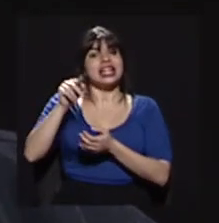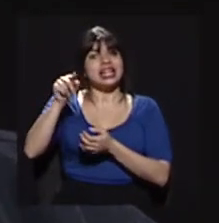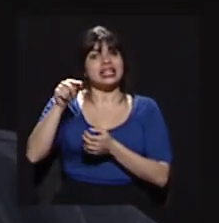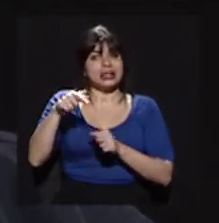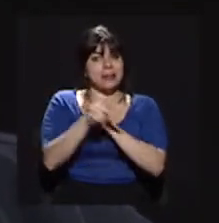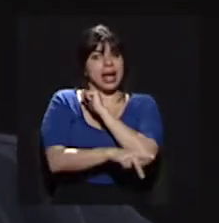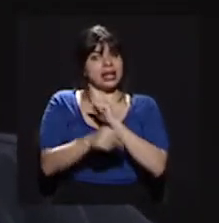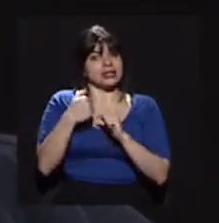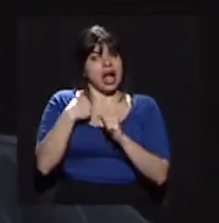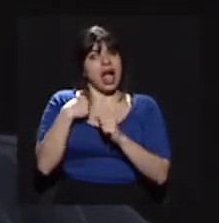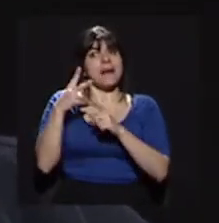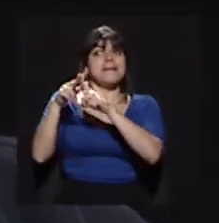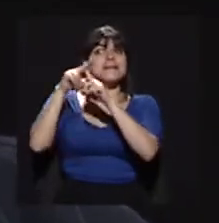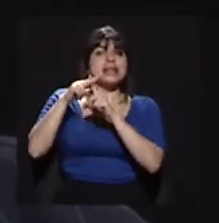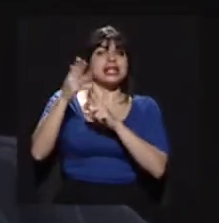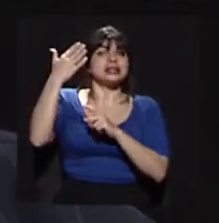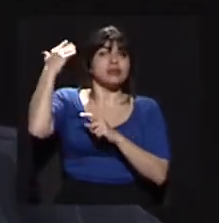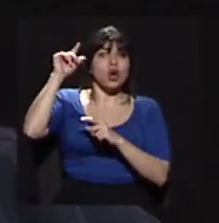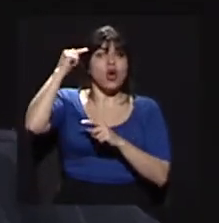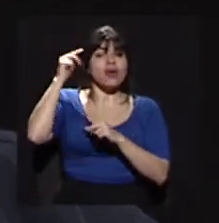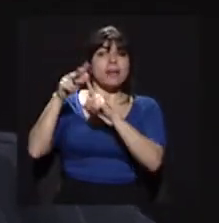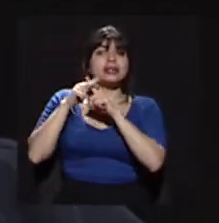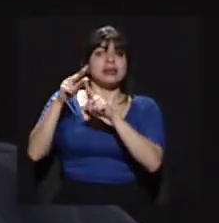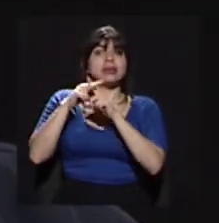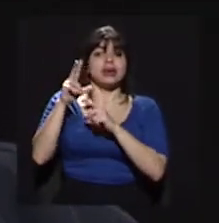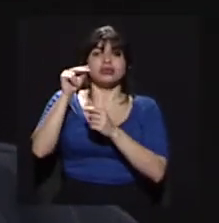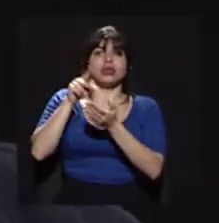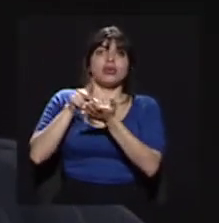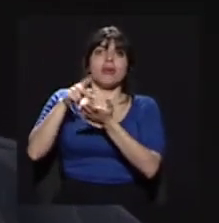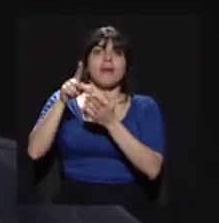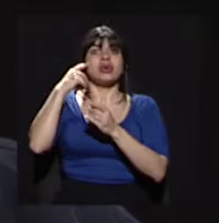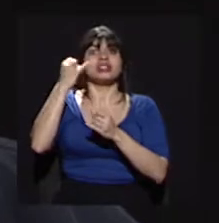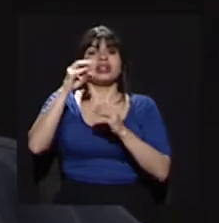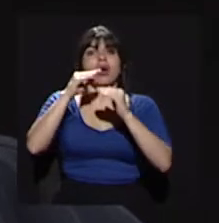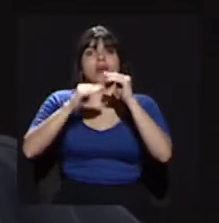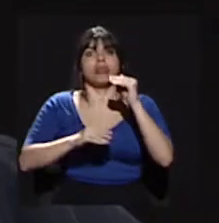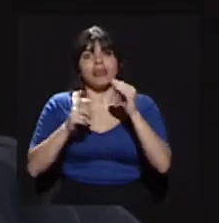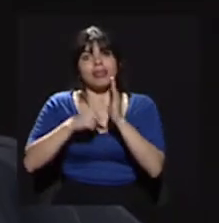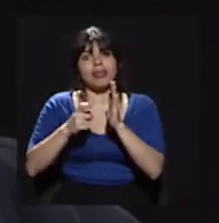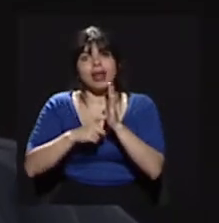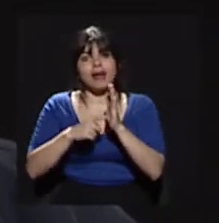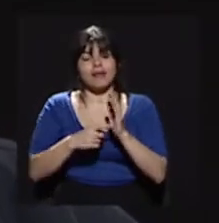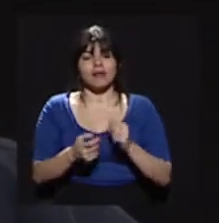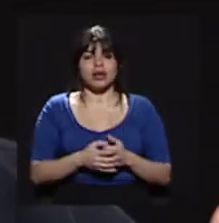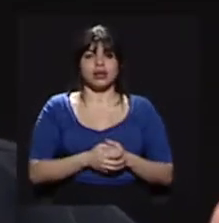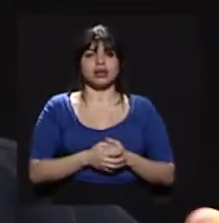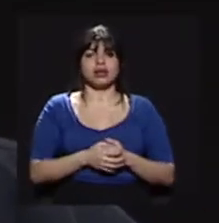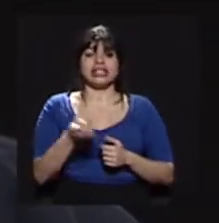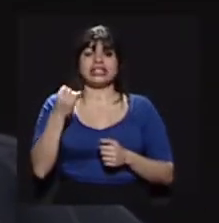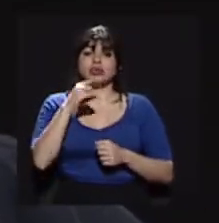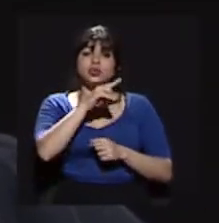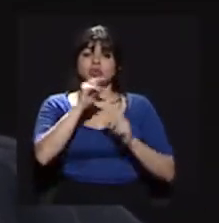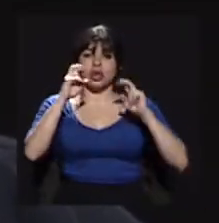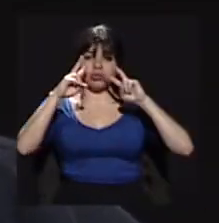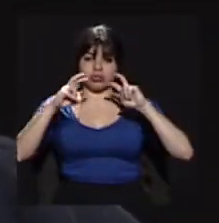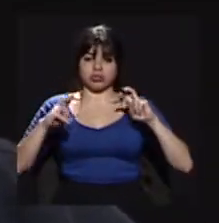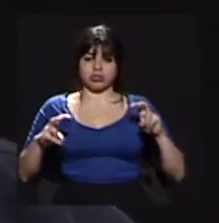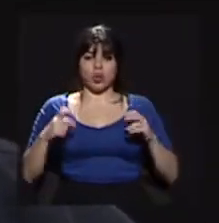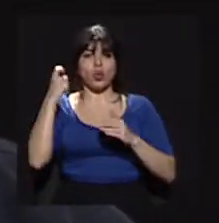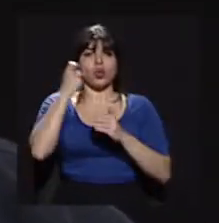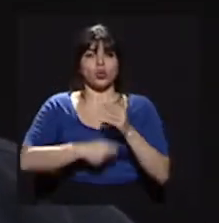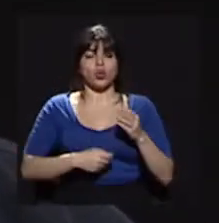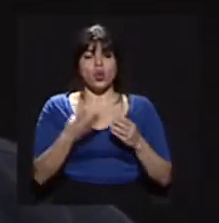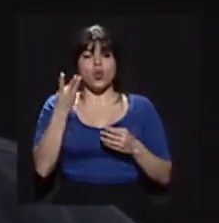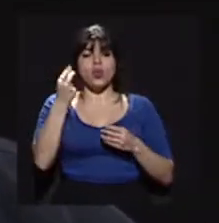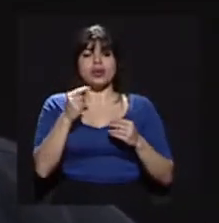de préstamos que se adquieren en otras administraciones para no entrar en un default ahora si usted es un análisis así puro y duro de